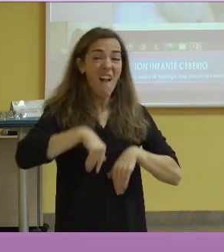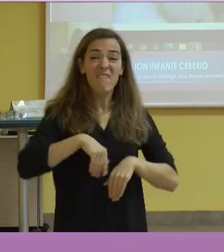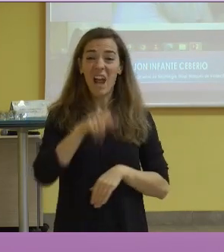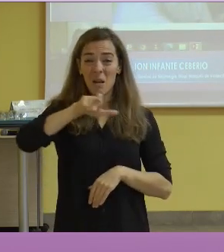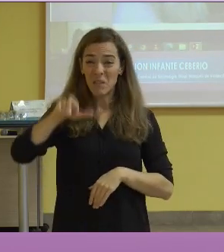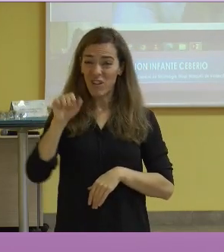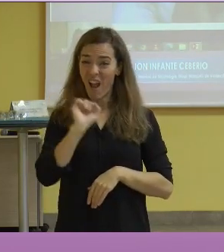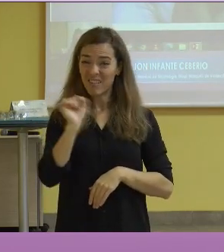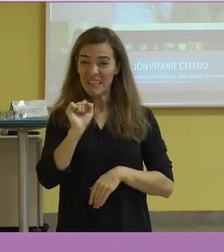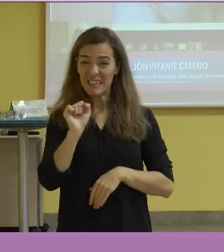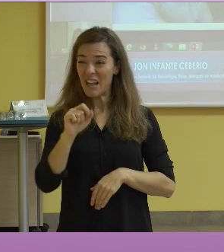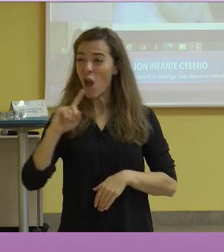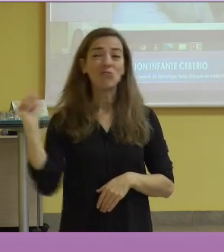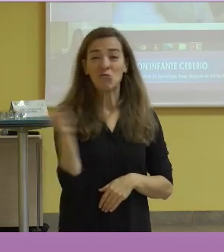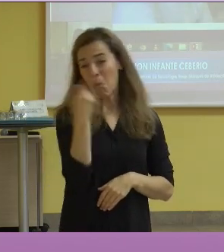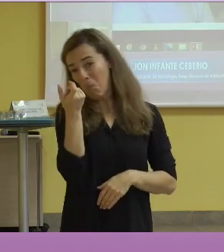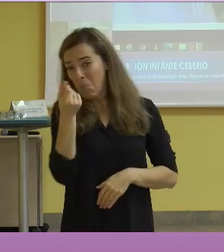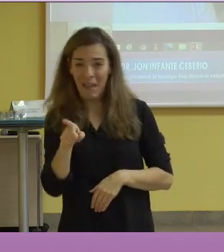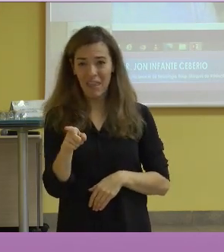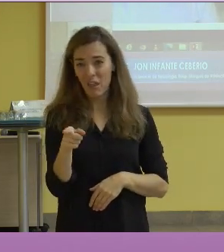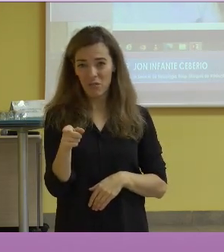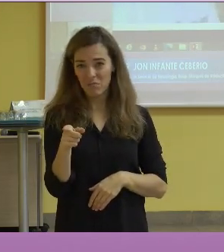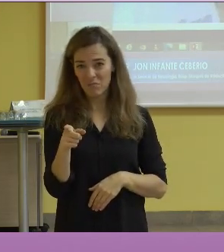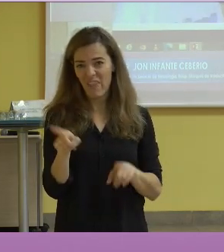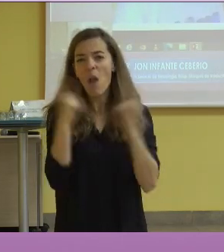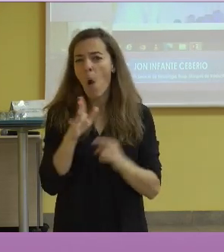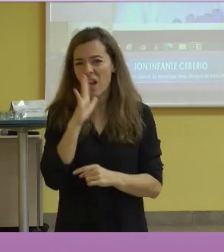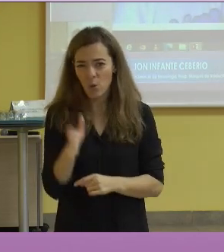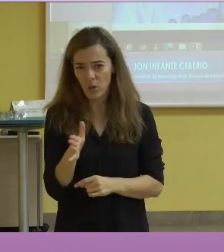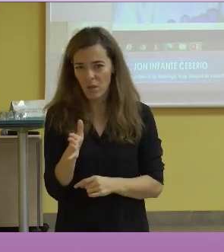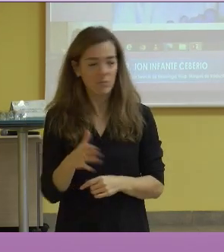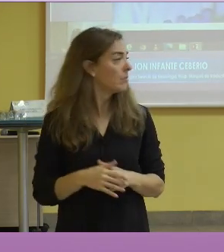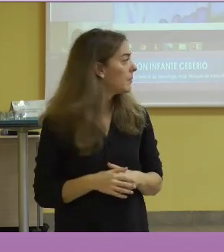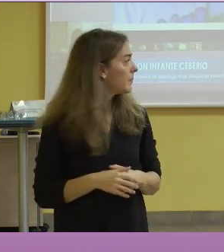ataxia se parecen mucho unos a otros independientemente de la causa,